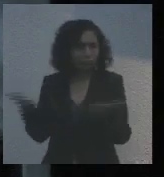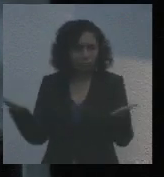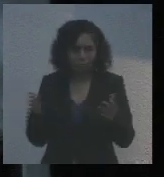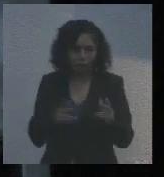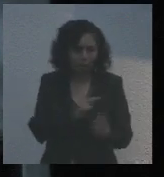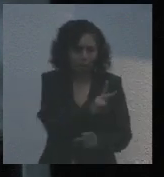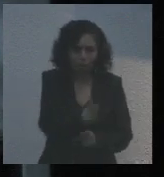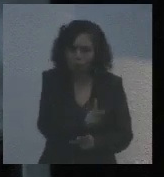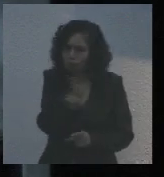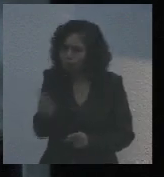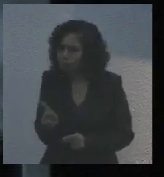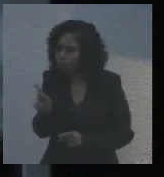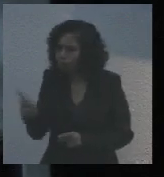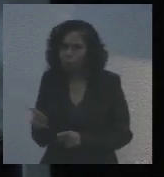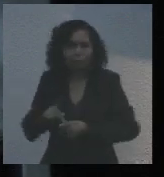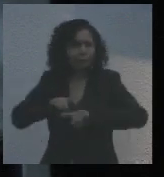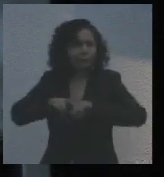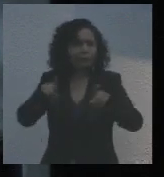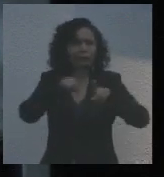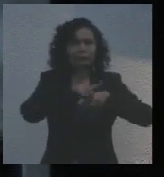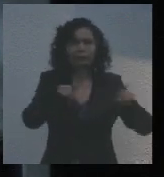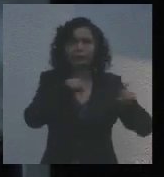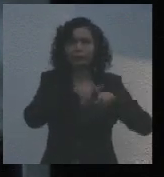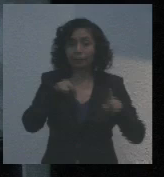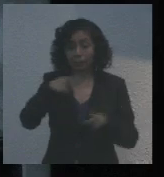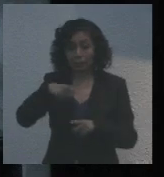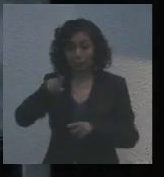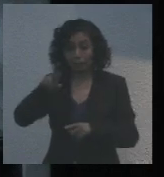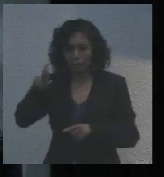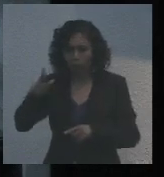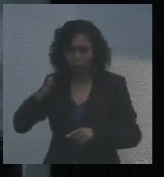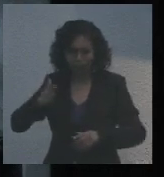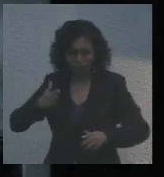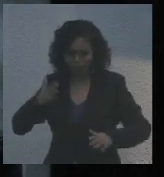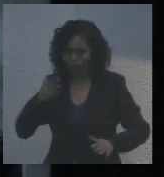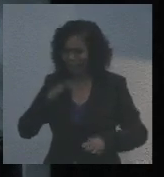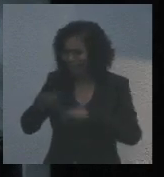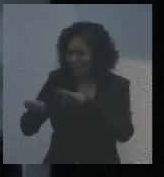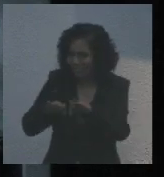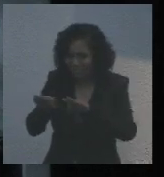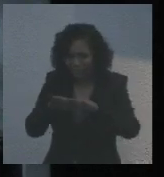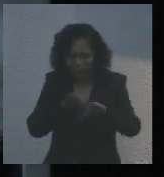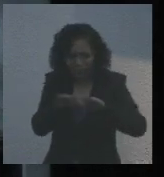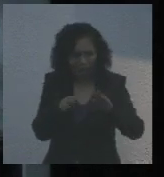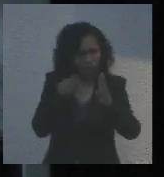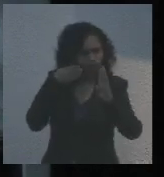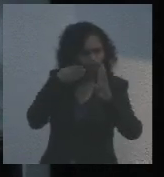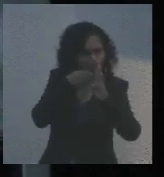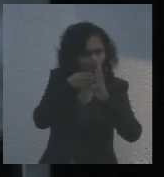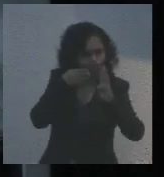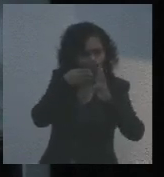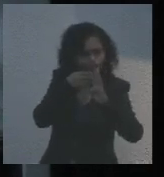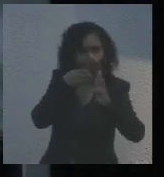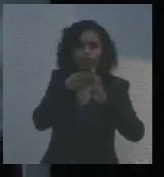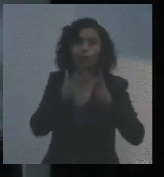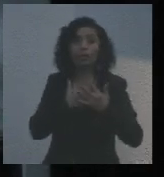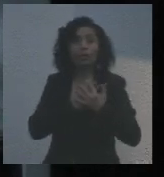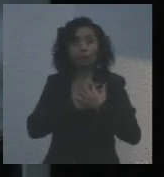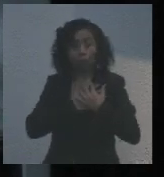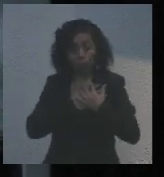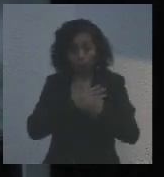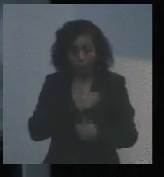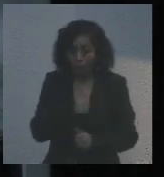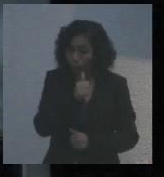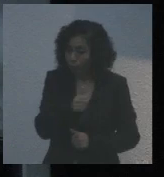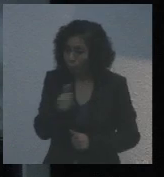comunidades de la Zona Maya de Quintana rz su incansable labor dedicación y el amor que le ha puesto a cada